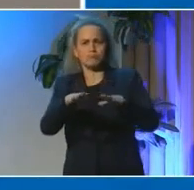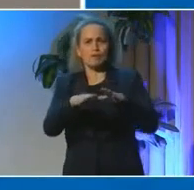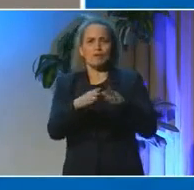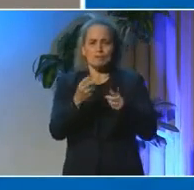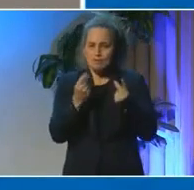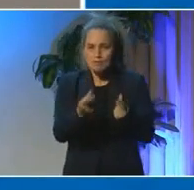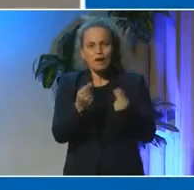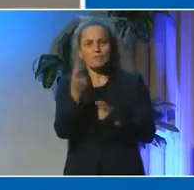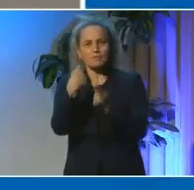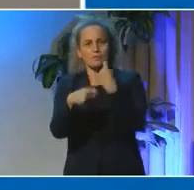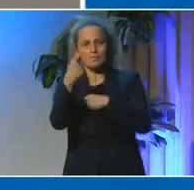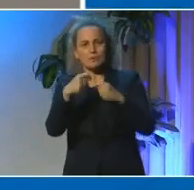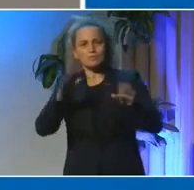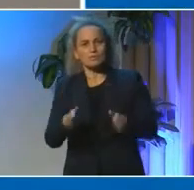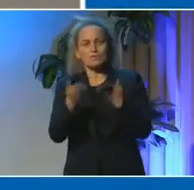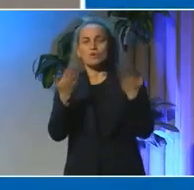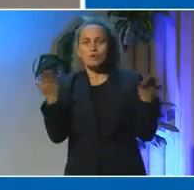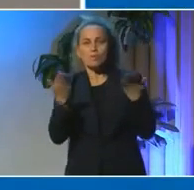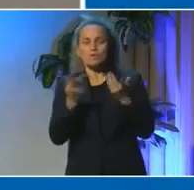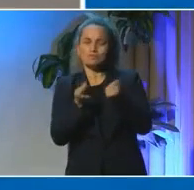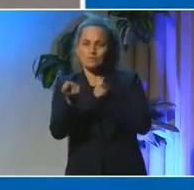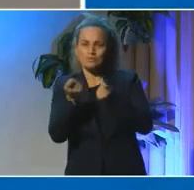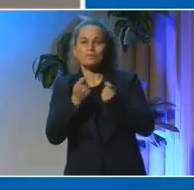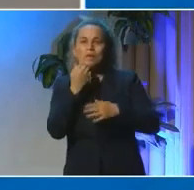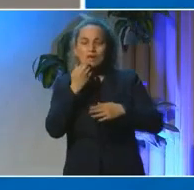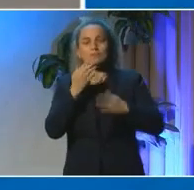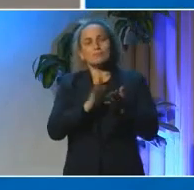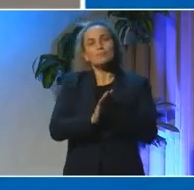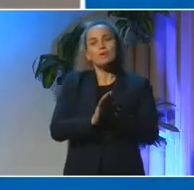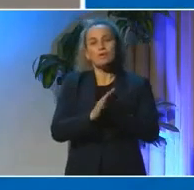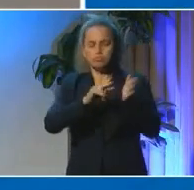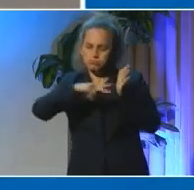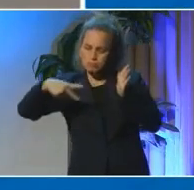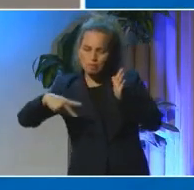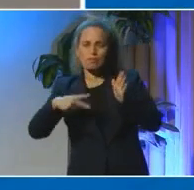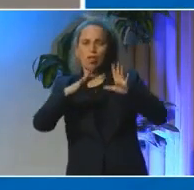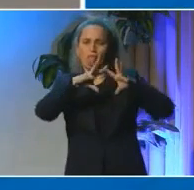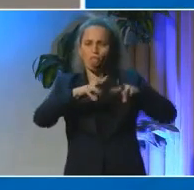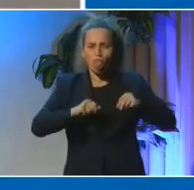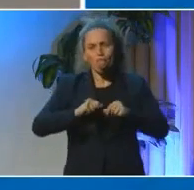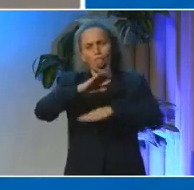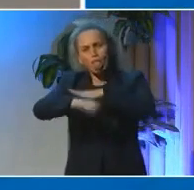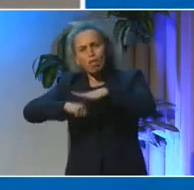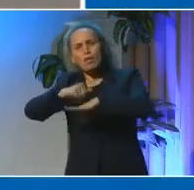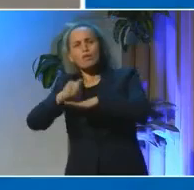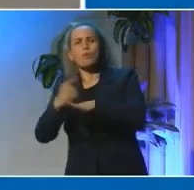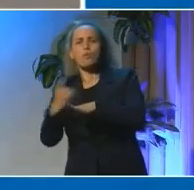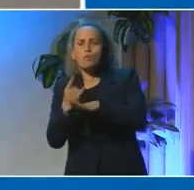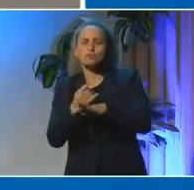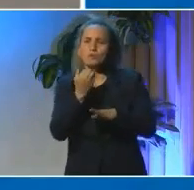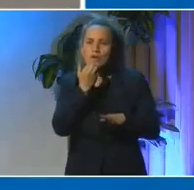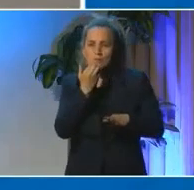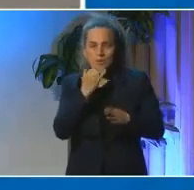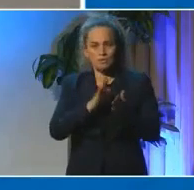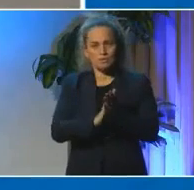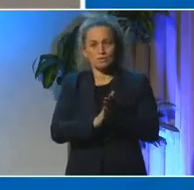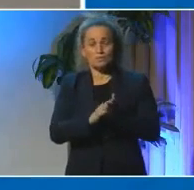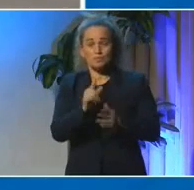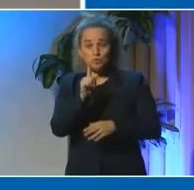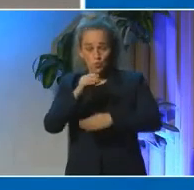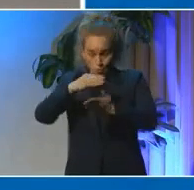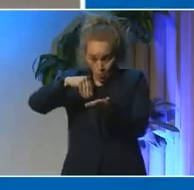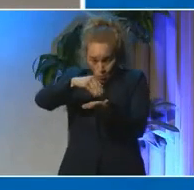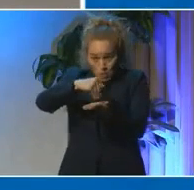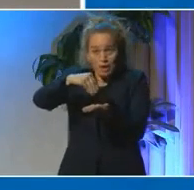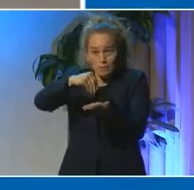velocidad Cómo están manejando este tema de los residuos electrónicos yo pienso siempre en cada vez que uno ve un gramo de